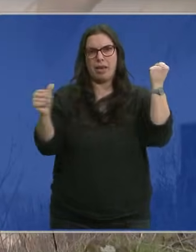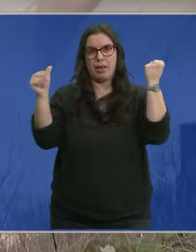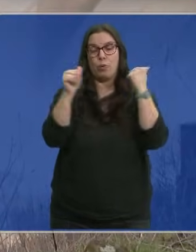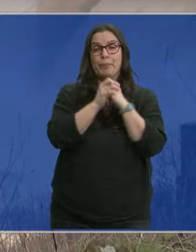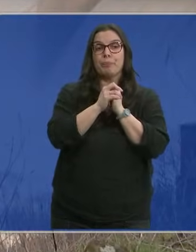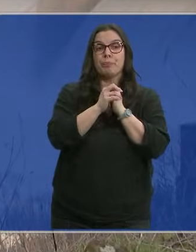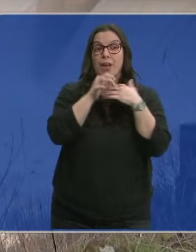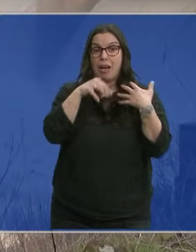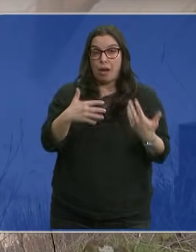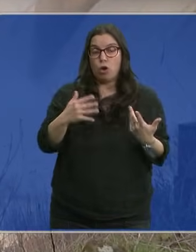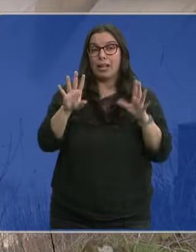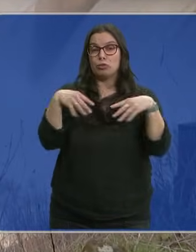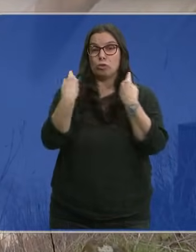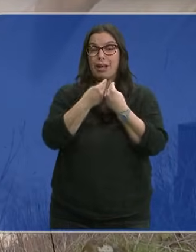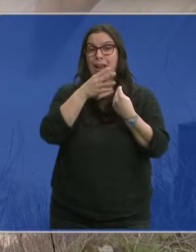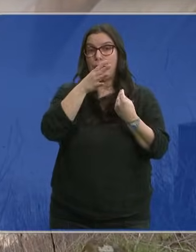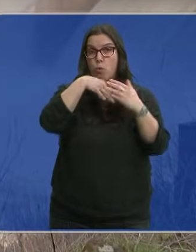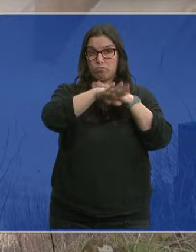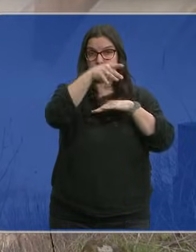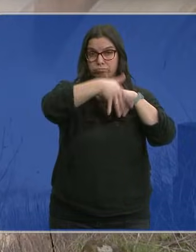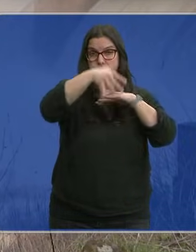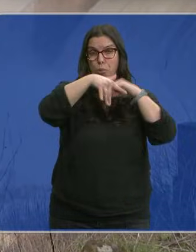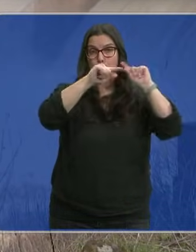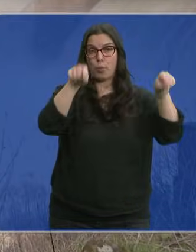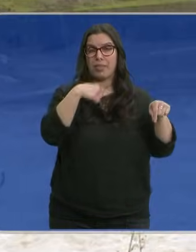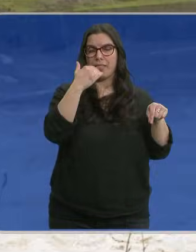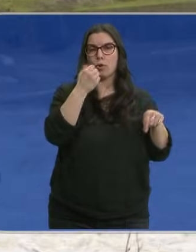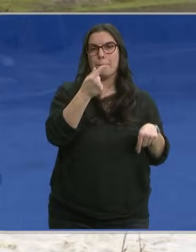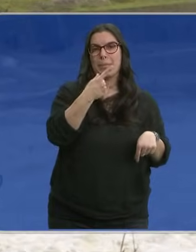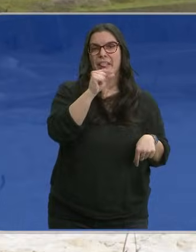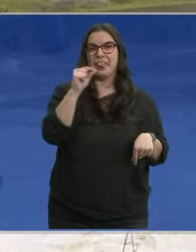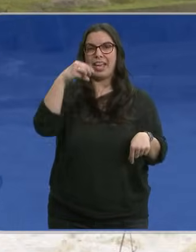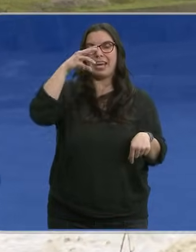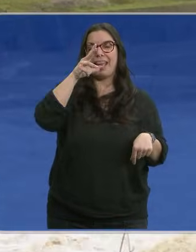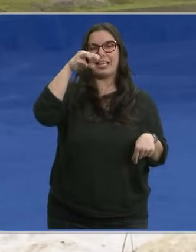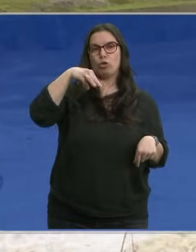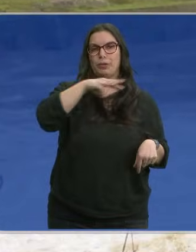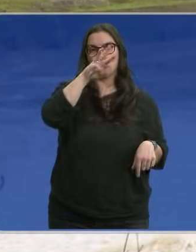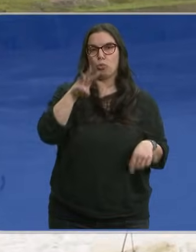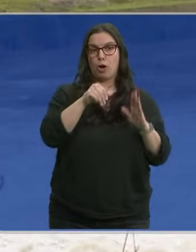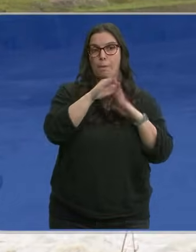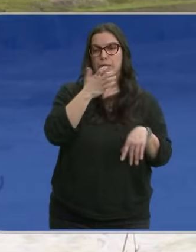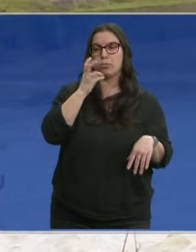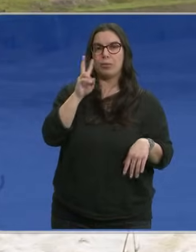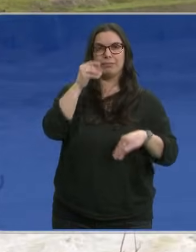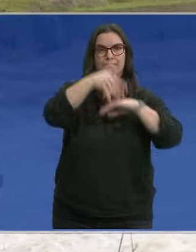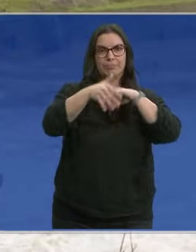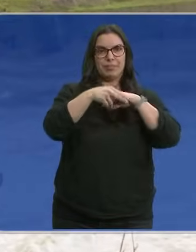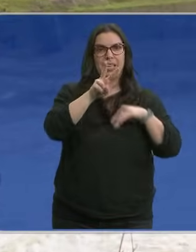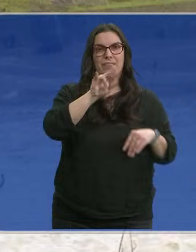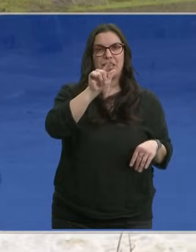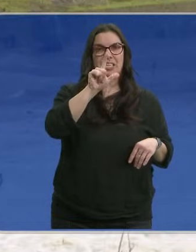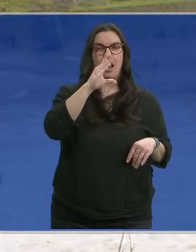En estos momentos, el total de agua embalsada en toda la provincia de Zamora supera los 1.100 hectómetros cúbicos, con embalses como este de